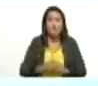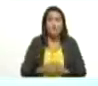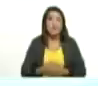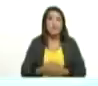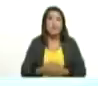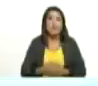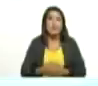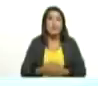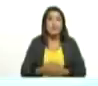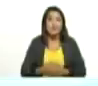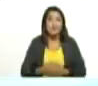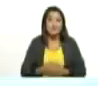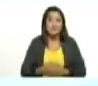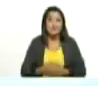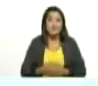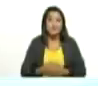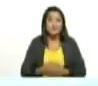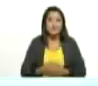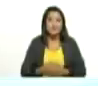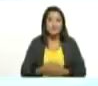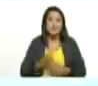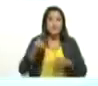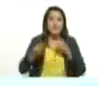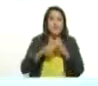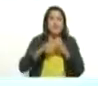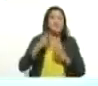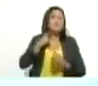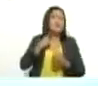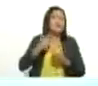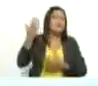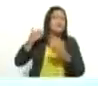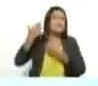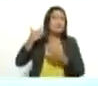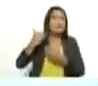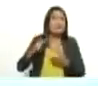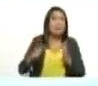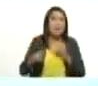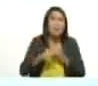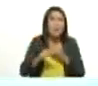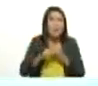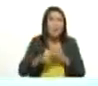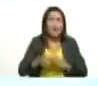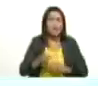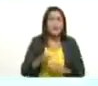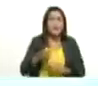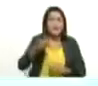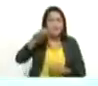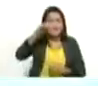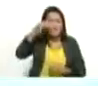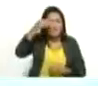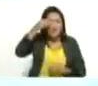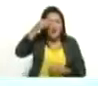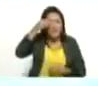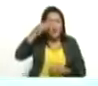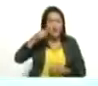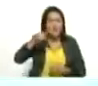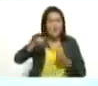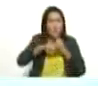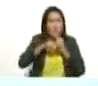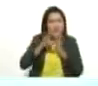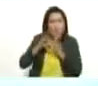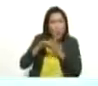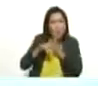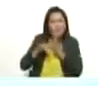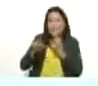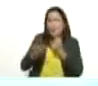el saqueo, como en los viejos tiempos coloniales. No tiene explicación, no tiene